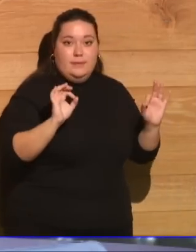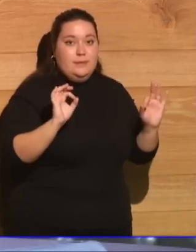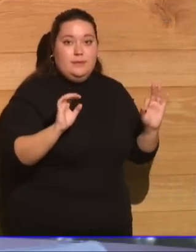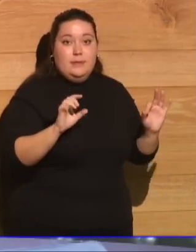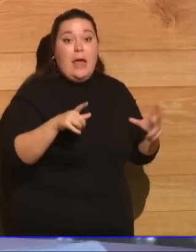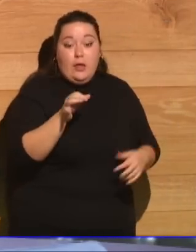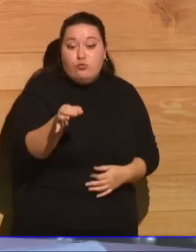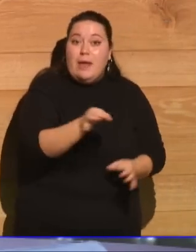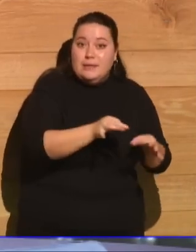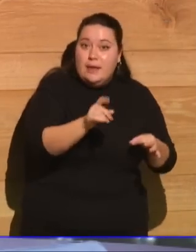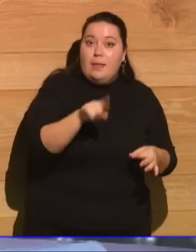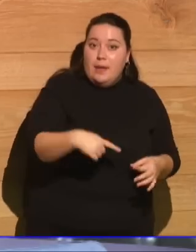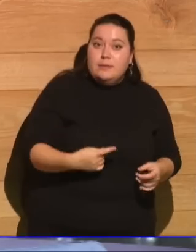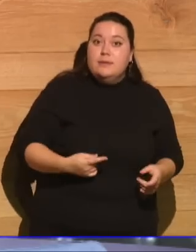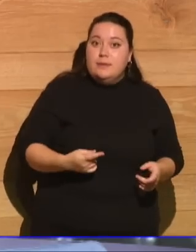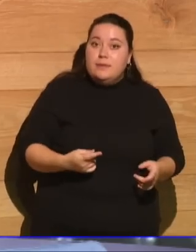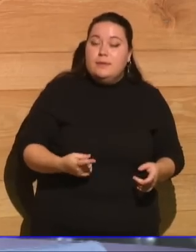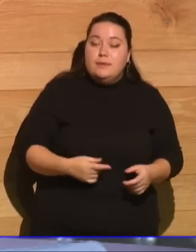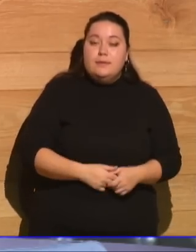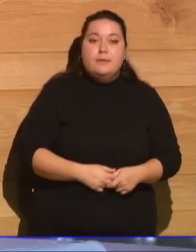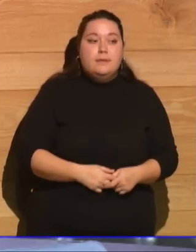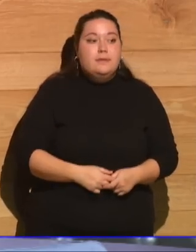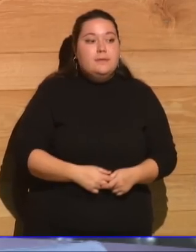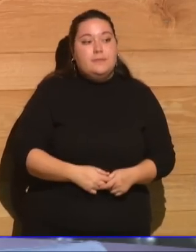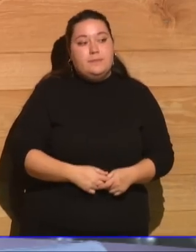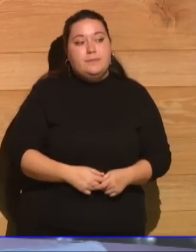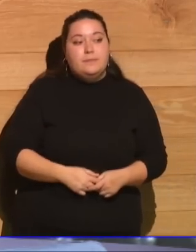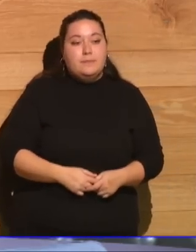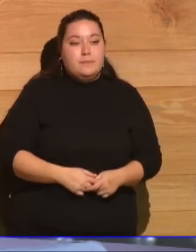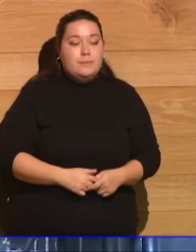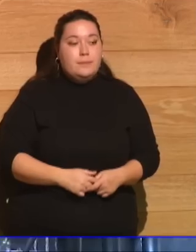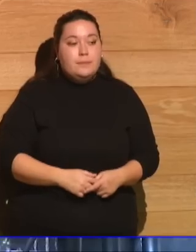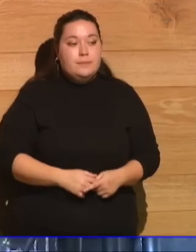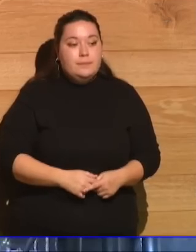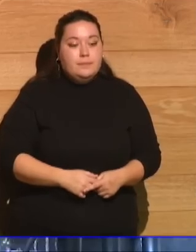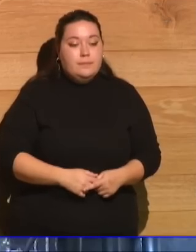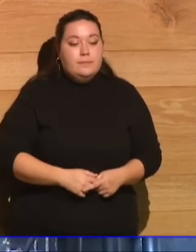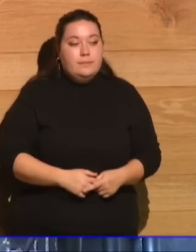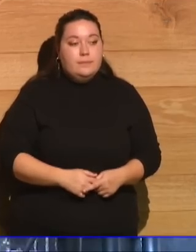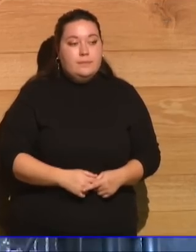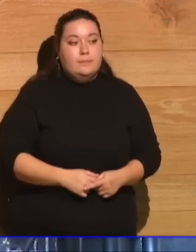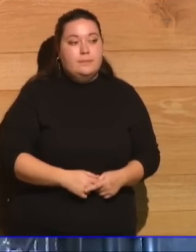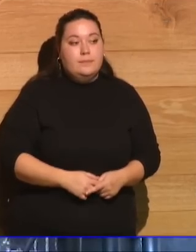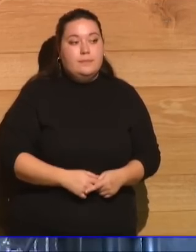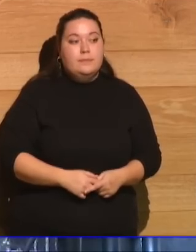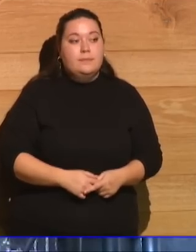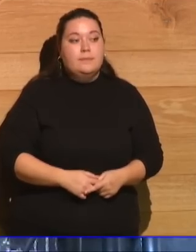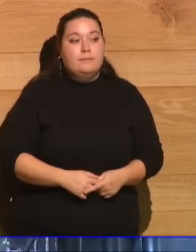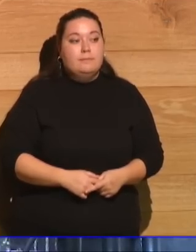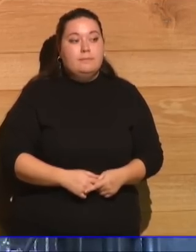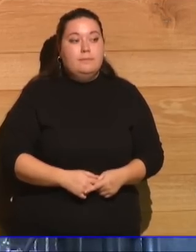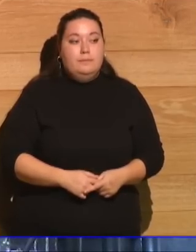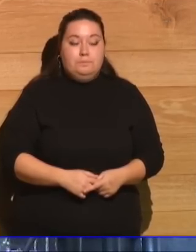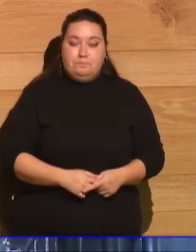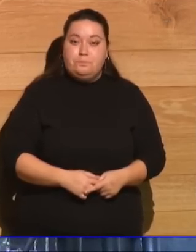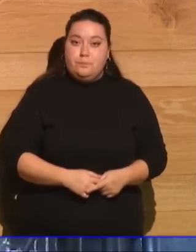en una isla. Es una de las ciudades más importantes de Malta. Y cuando tocó rodar los exteriores de